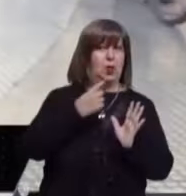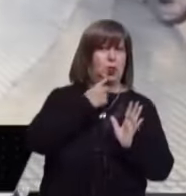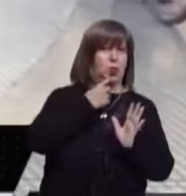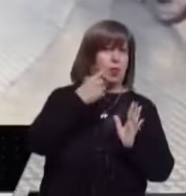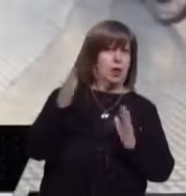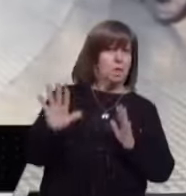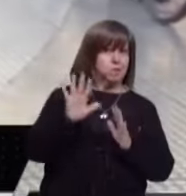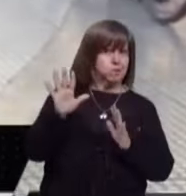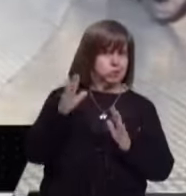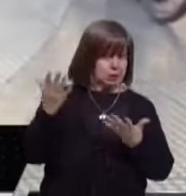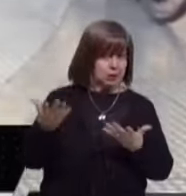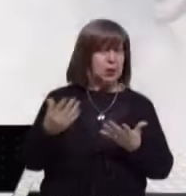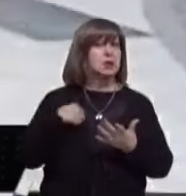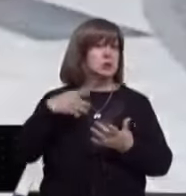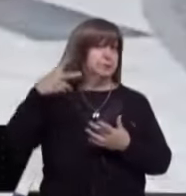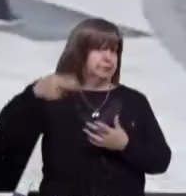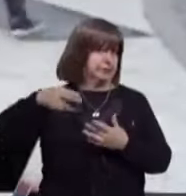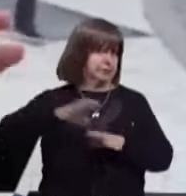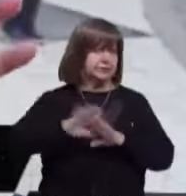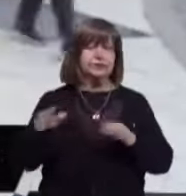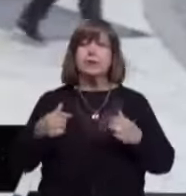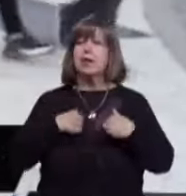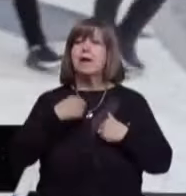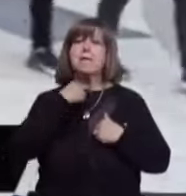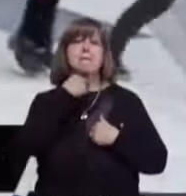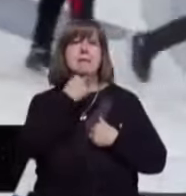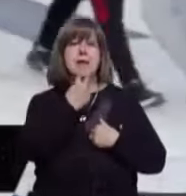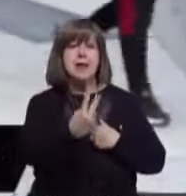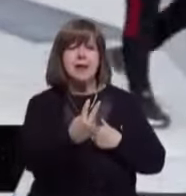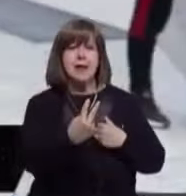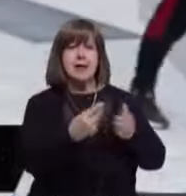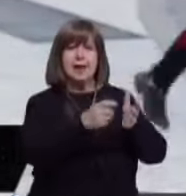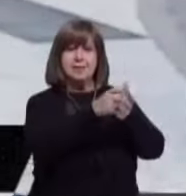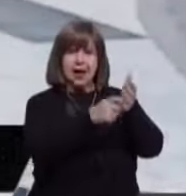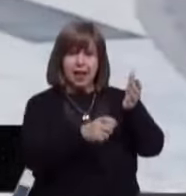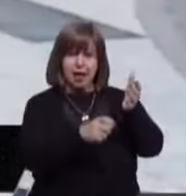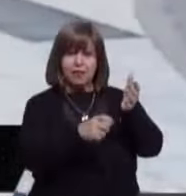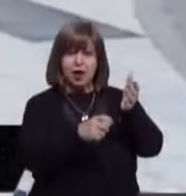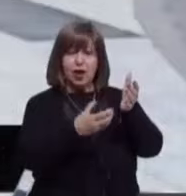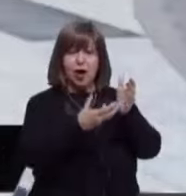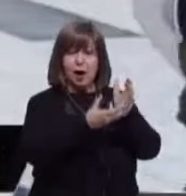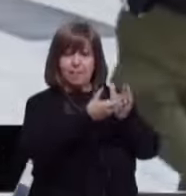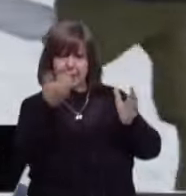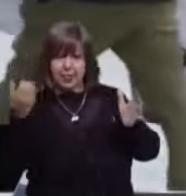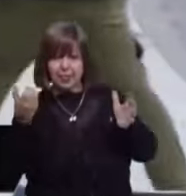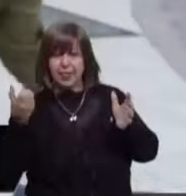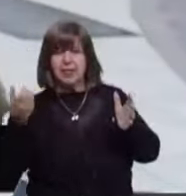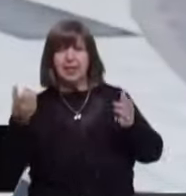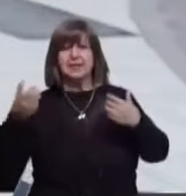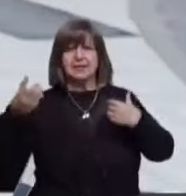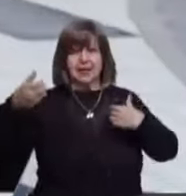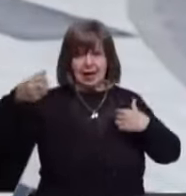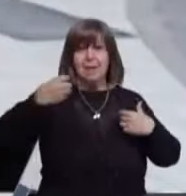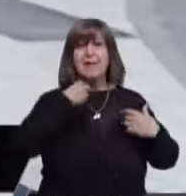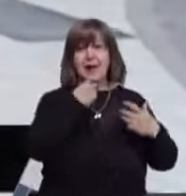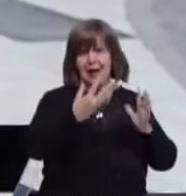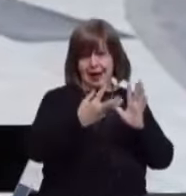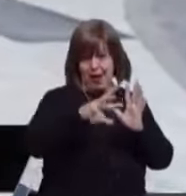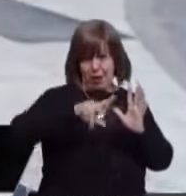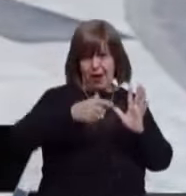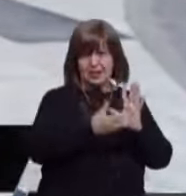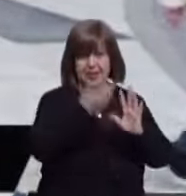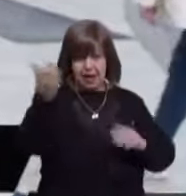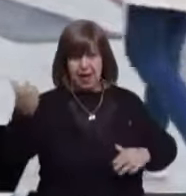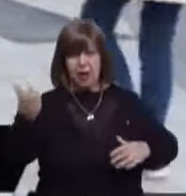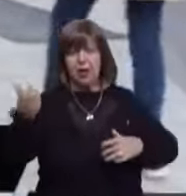también me inspiró mucha desconfianza. A mi hija, por ejemplo, le sacaron el celular y empezaron a pedir plata, hasta que,